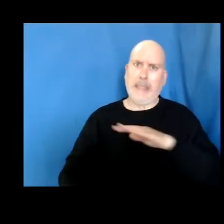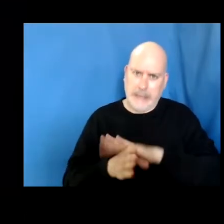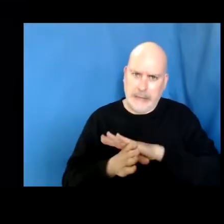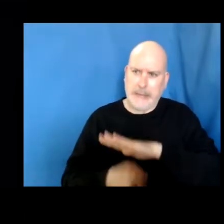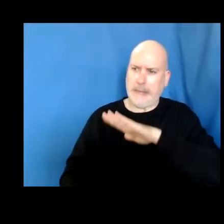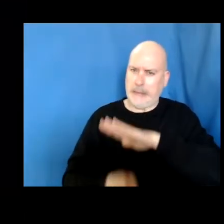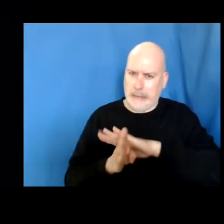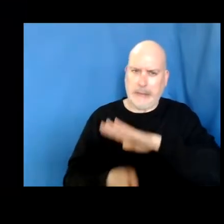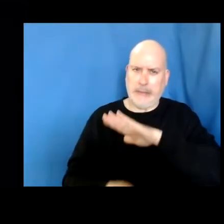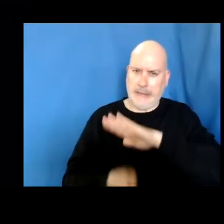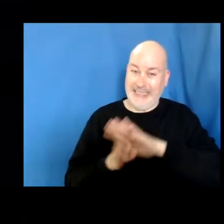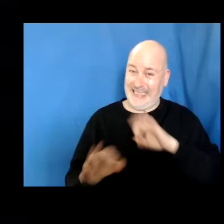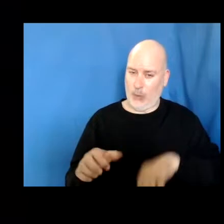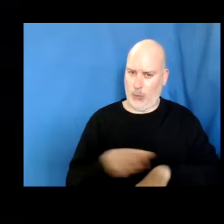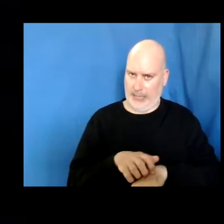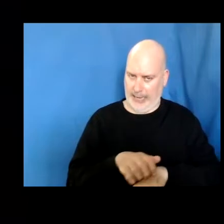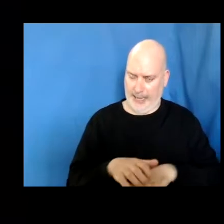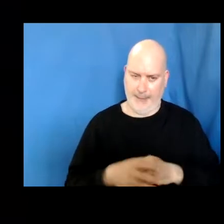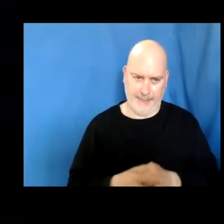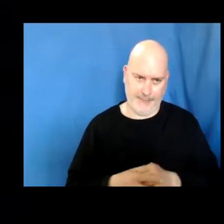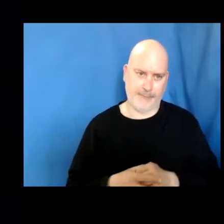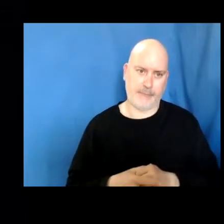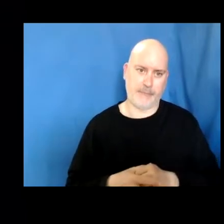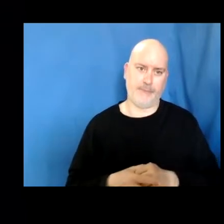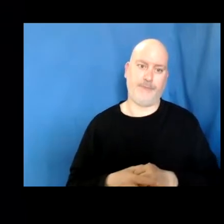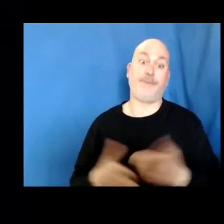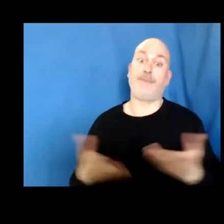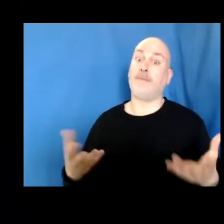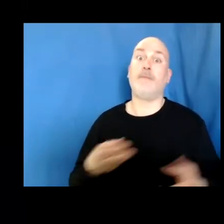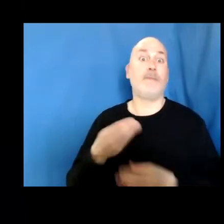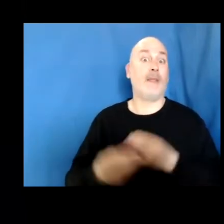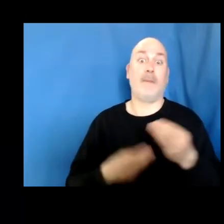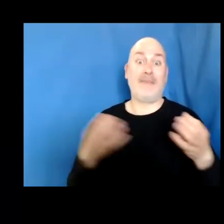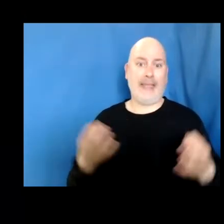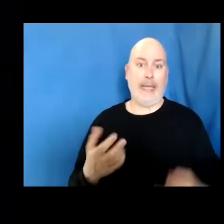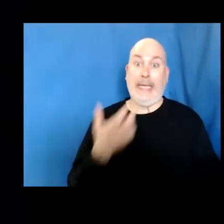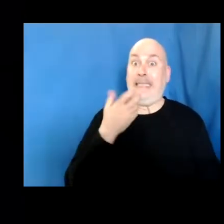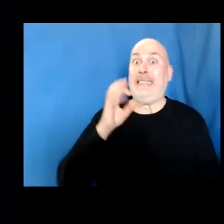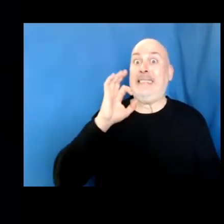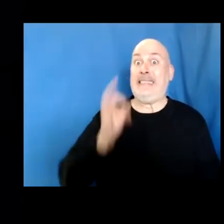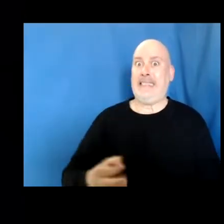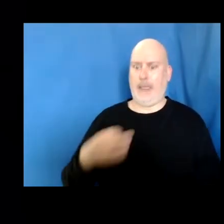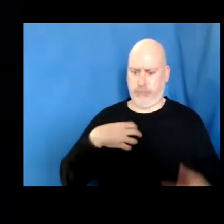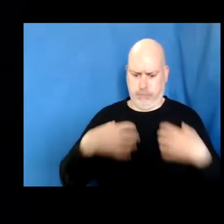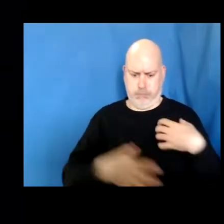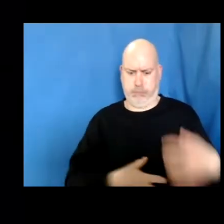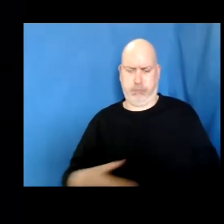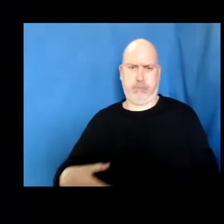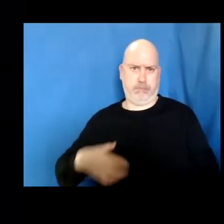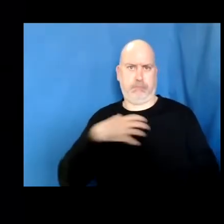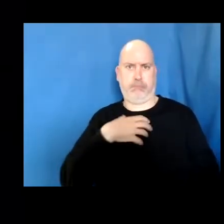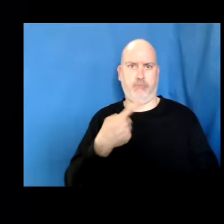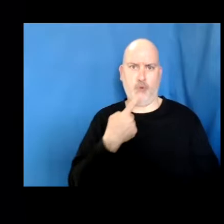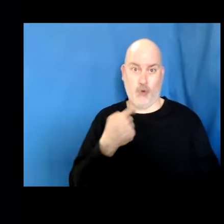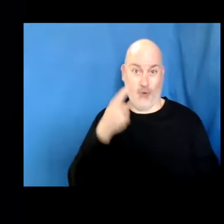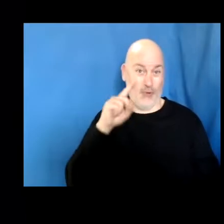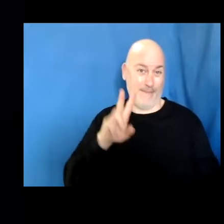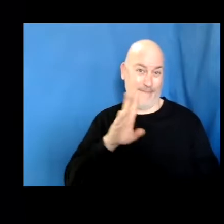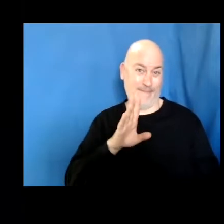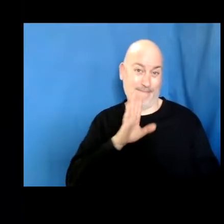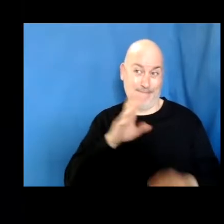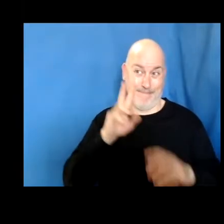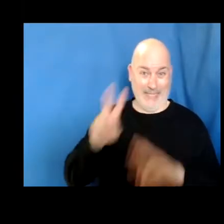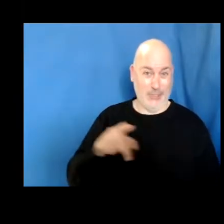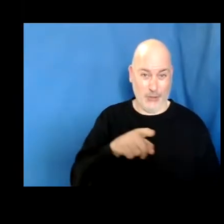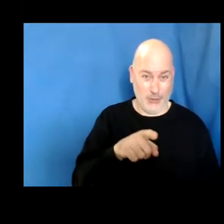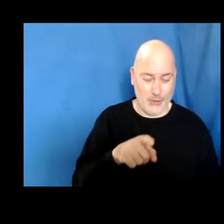de urticaria. ¿Qué tenemos que hacer si nuestro niño tiene estos abones que hemos visto de urticaria? Tenemos que